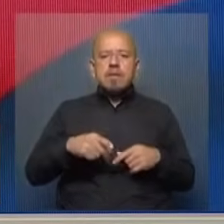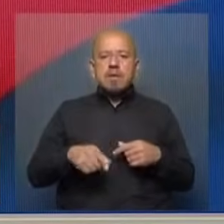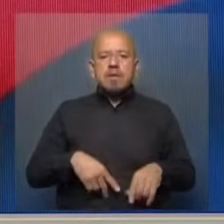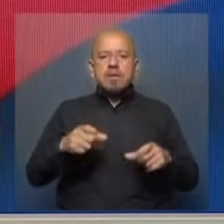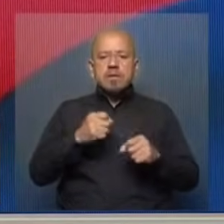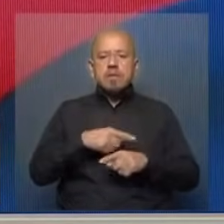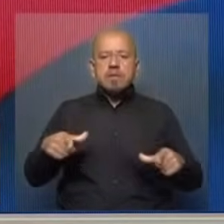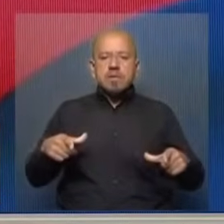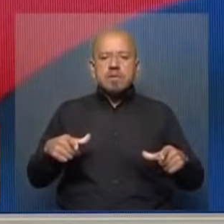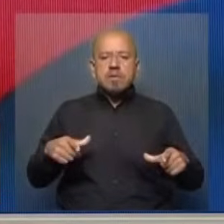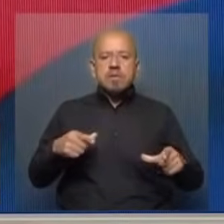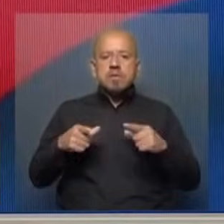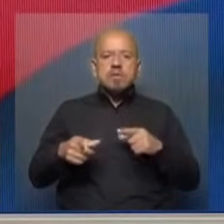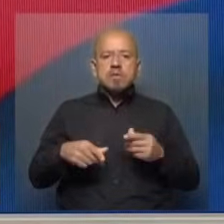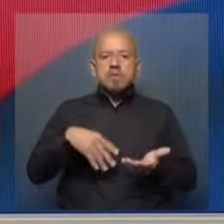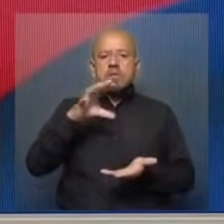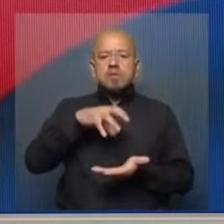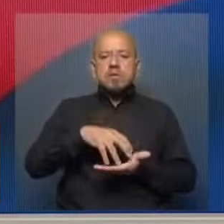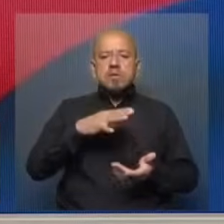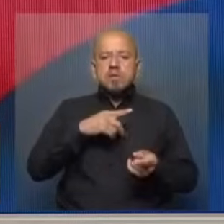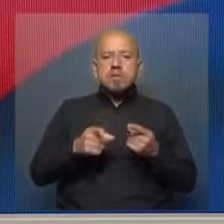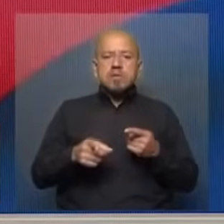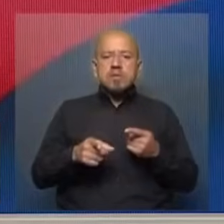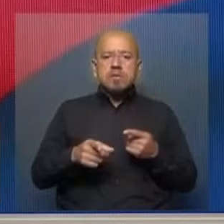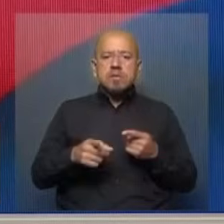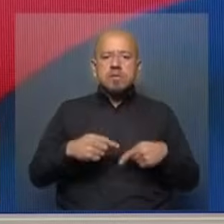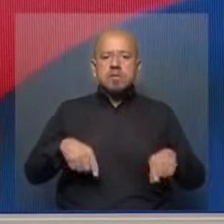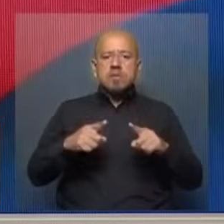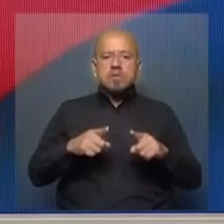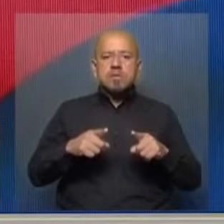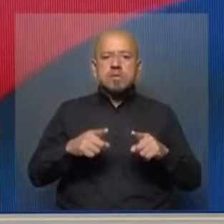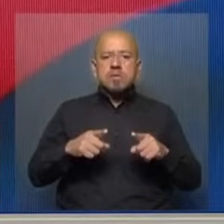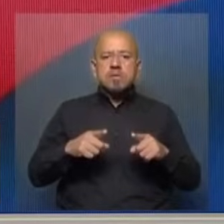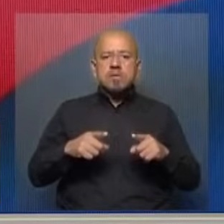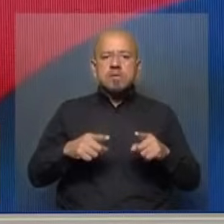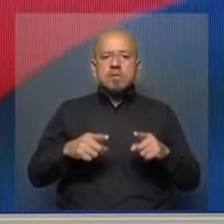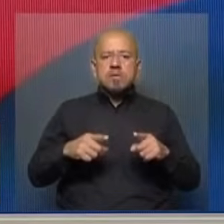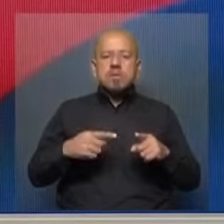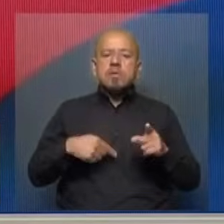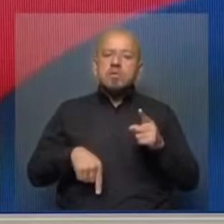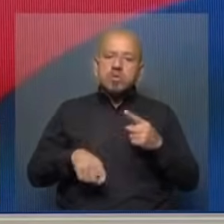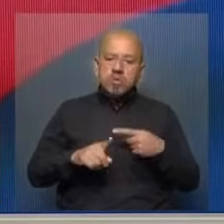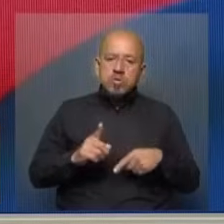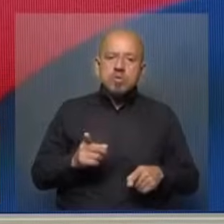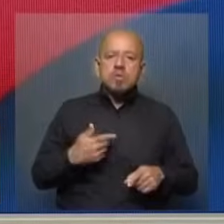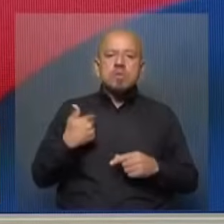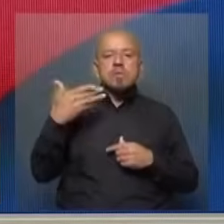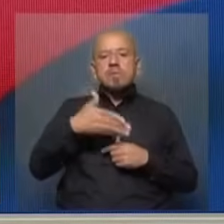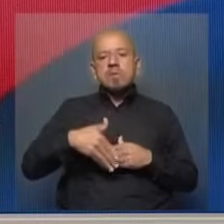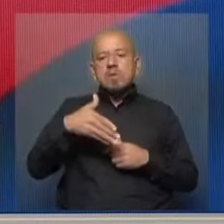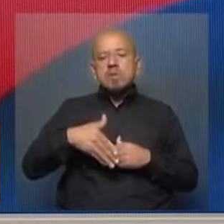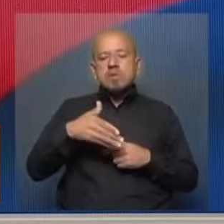limpieza intensiva en los polígonos donde vimos que había más solicitudes de ese tipo. O sea, la participación nos